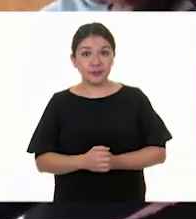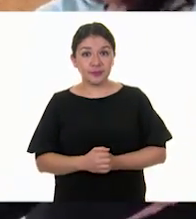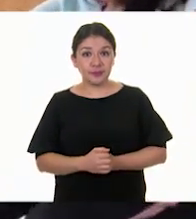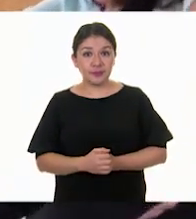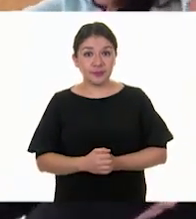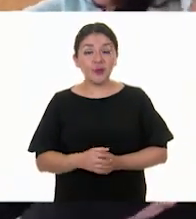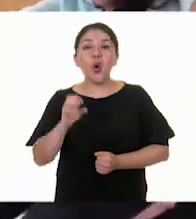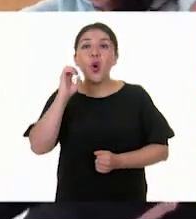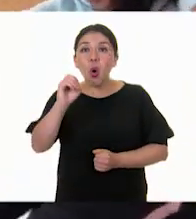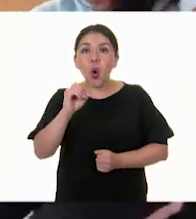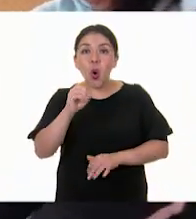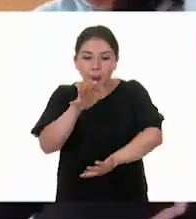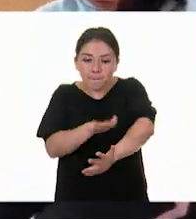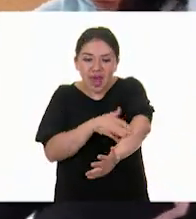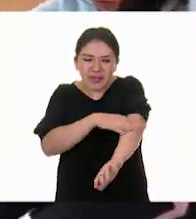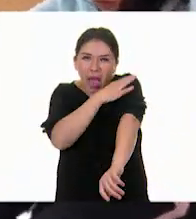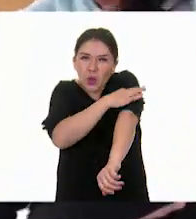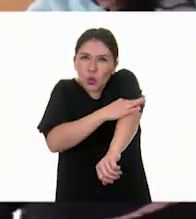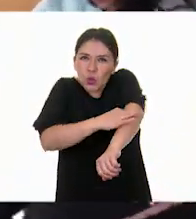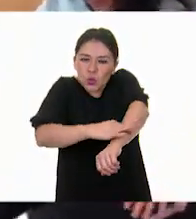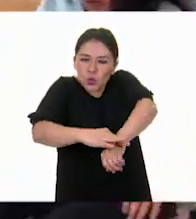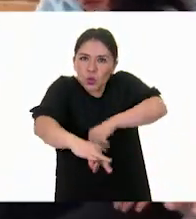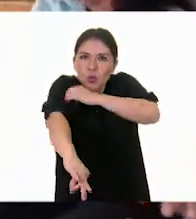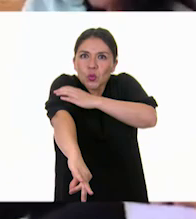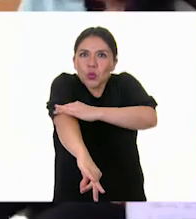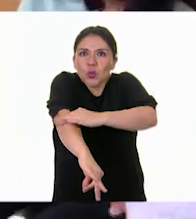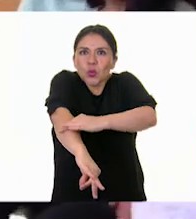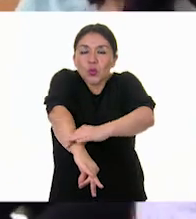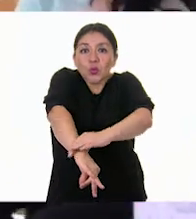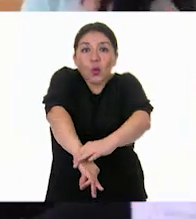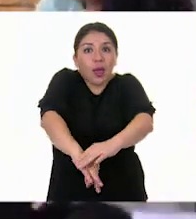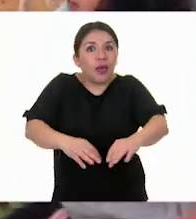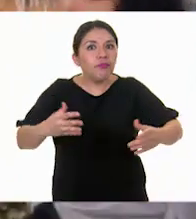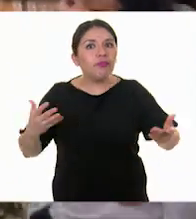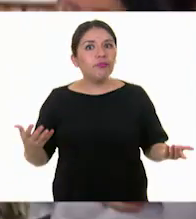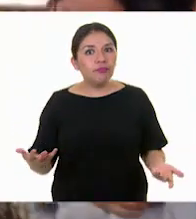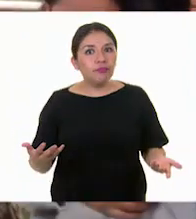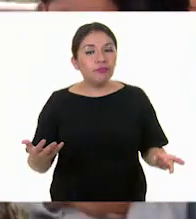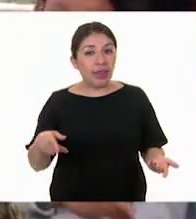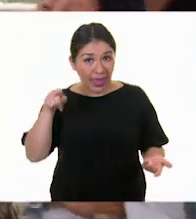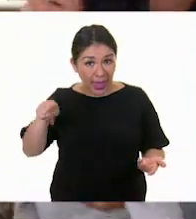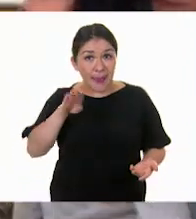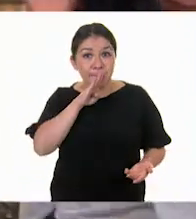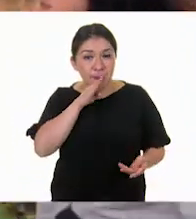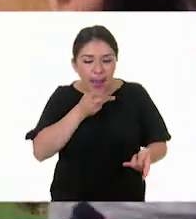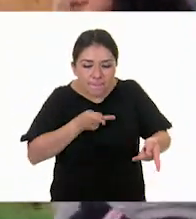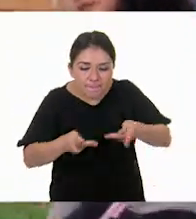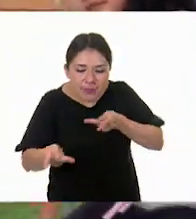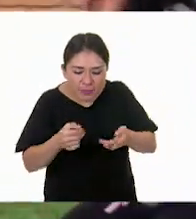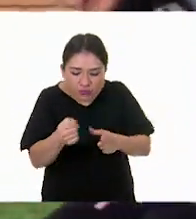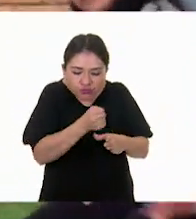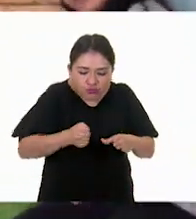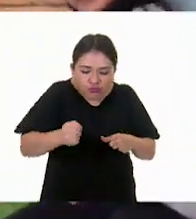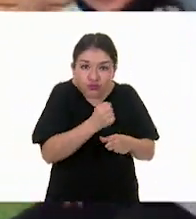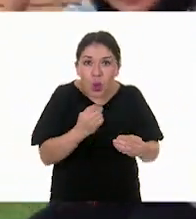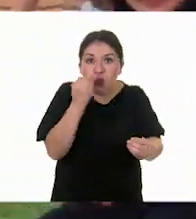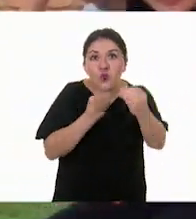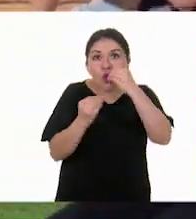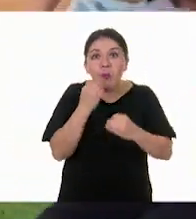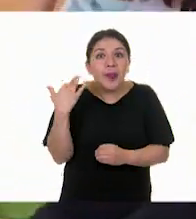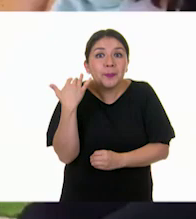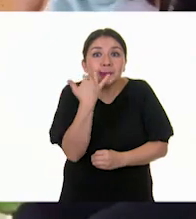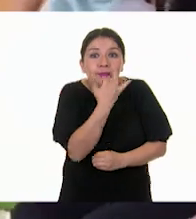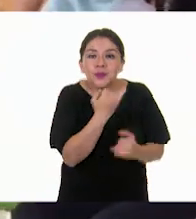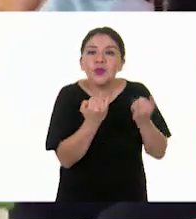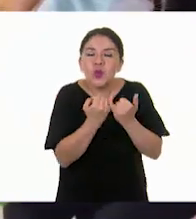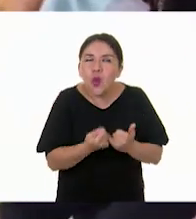y delgadas patas, esta papá prepara una rica papilla que se la mete